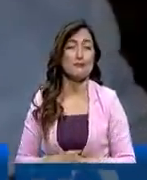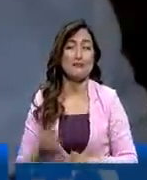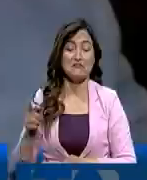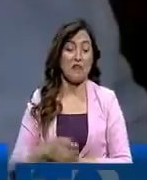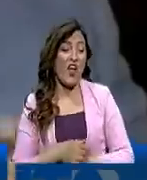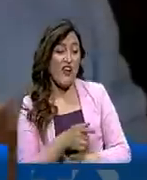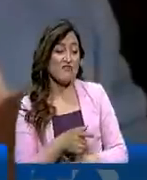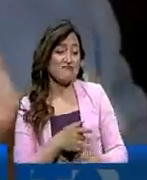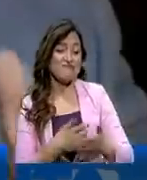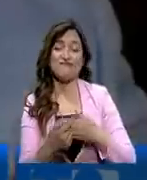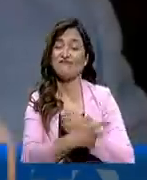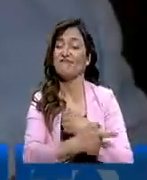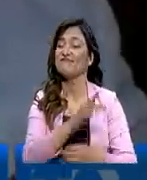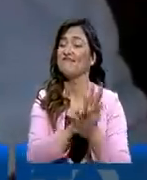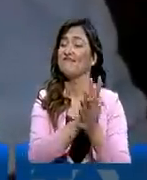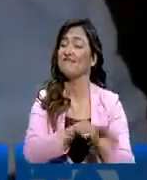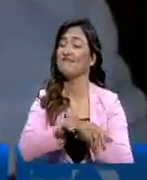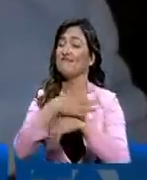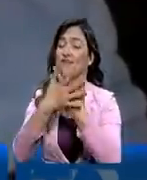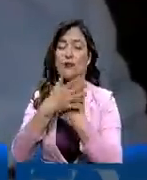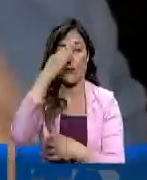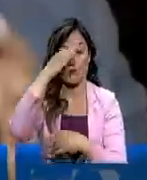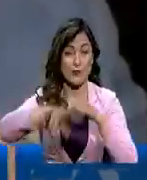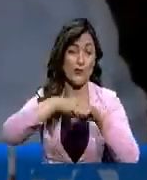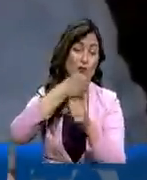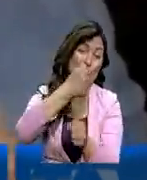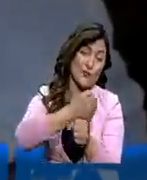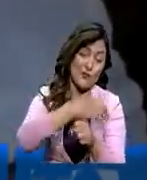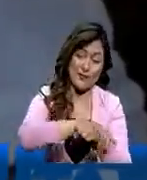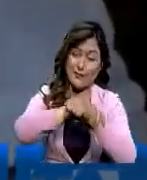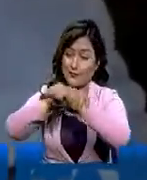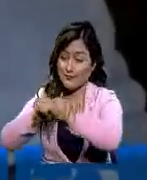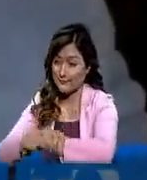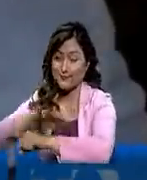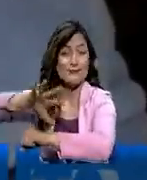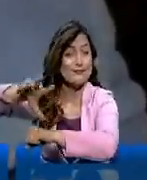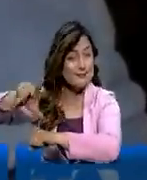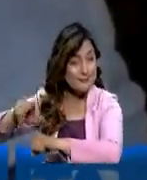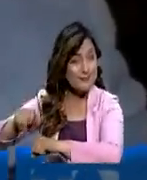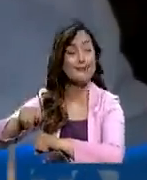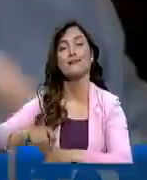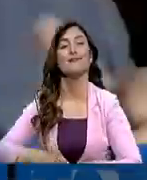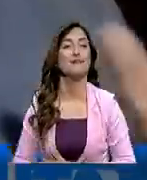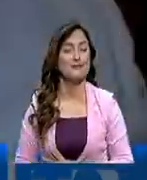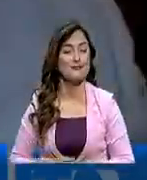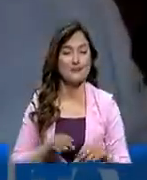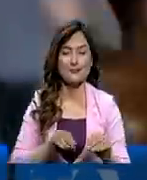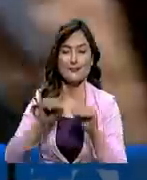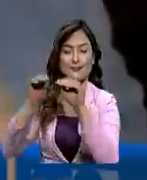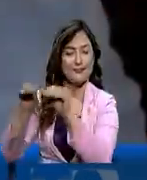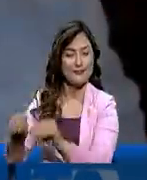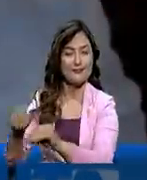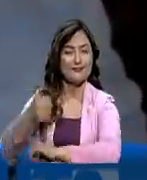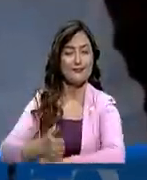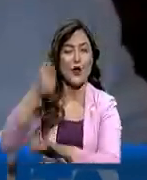impunidad. Aquí la Policía Nacional hace un buen trabajo, detiene a las personas infractoras, las traslada